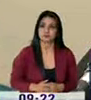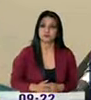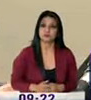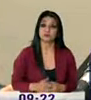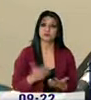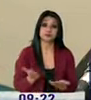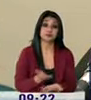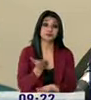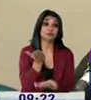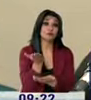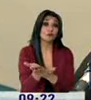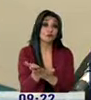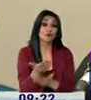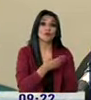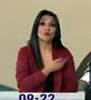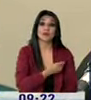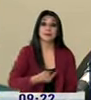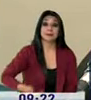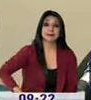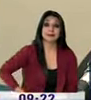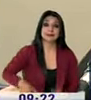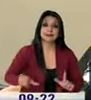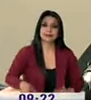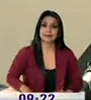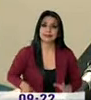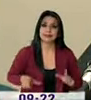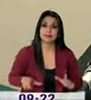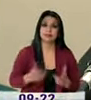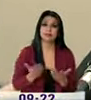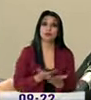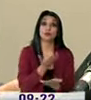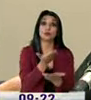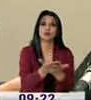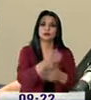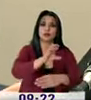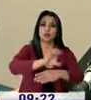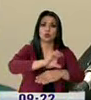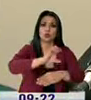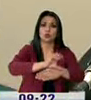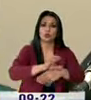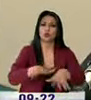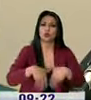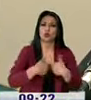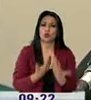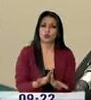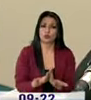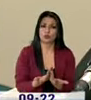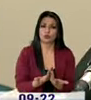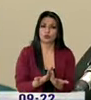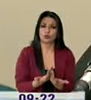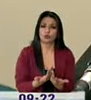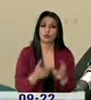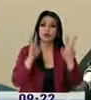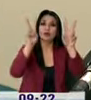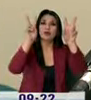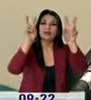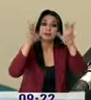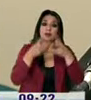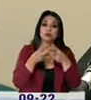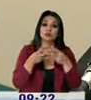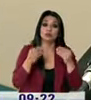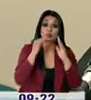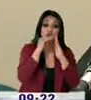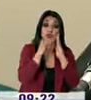a proponer al presidente de la República y vamos a proponer al país un debate sobre medidas